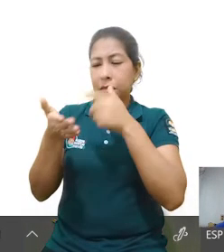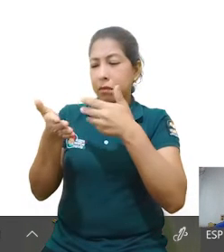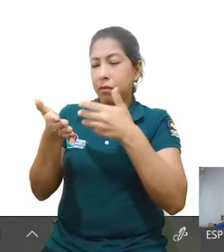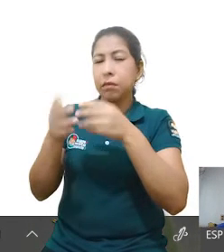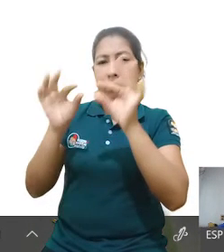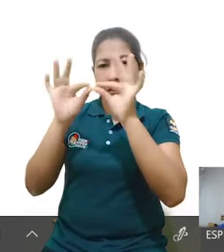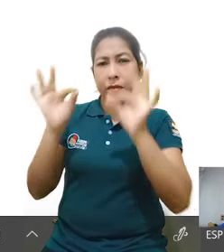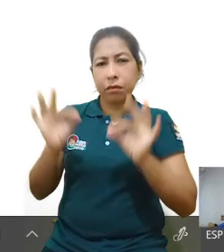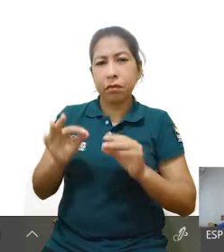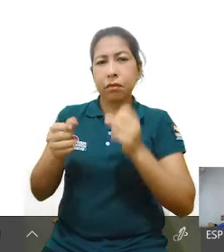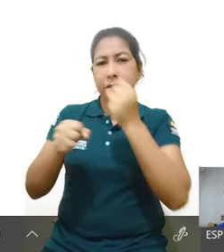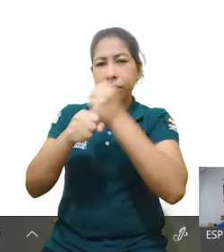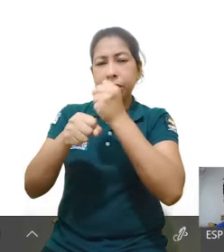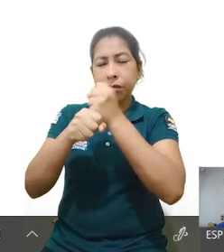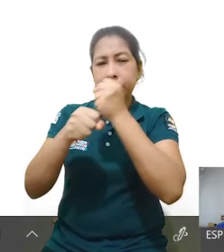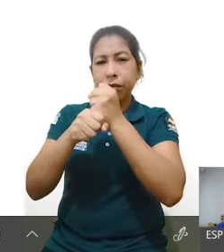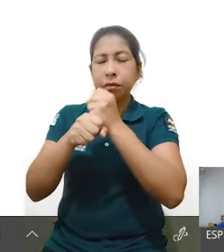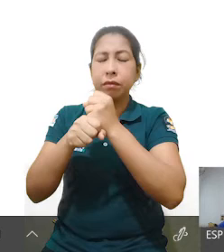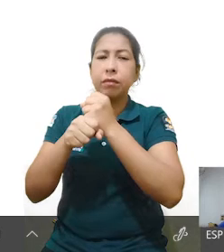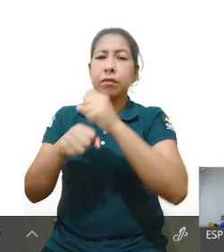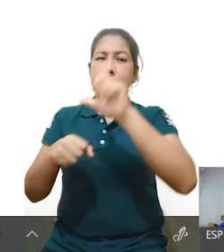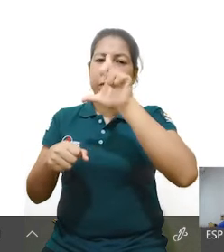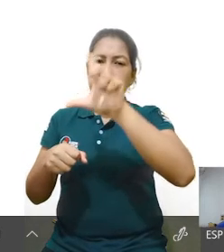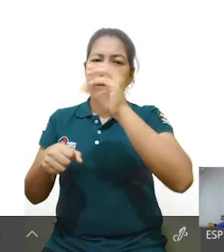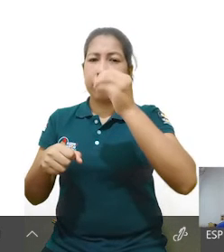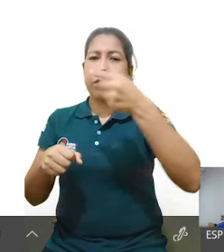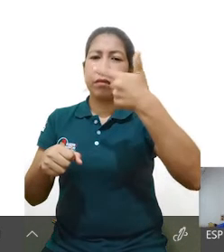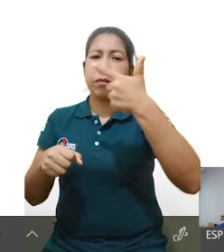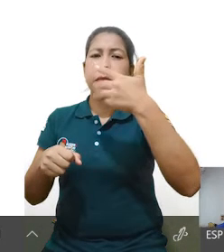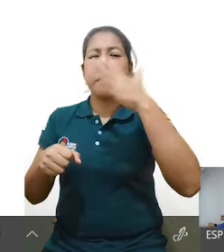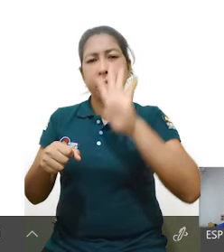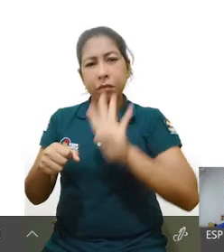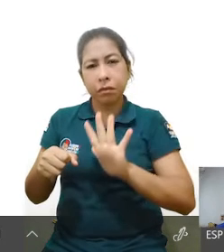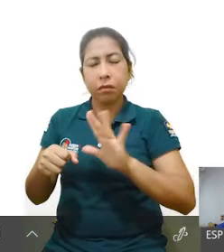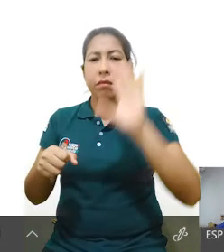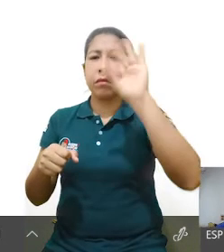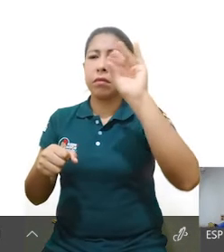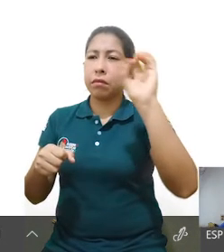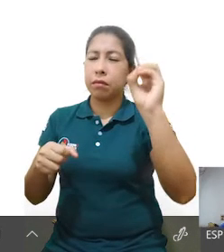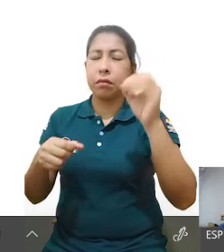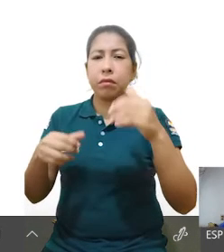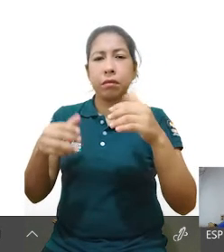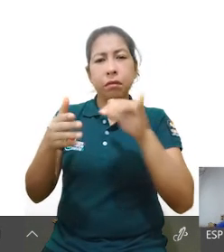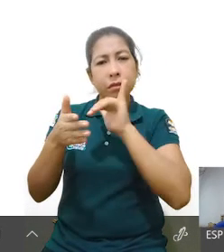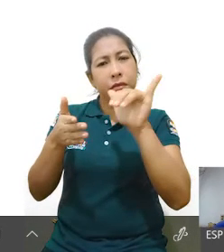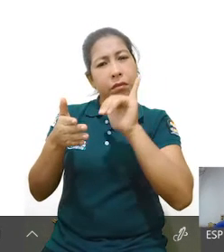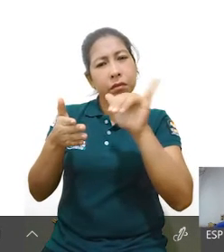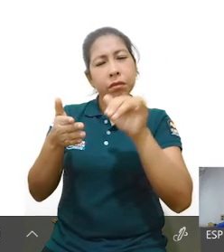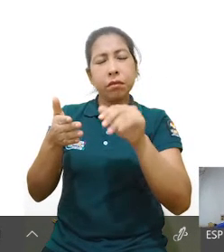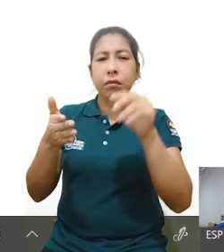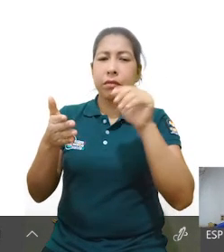estaremos calculando el logaritmo en base 5 de 80. Presionamos igual y tenemos nuestro resultado,